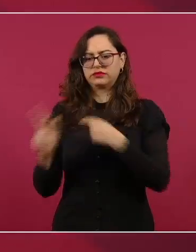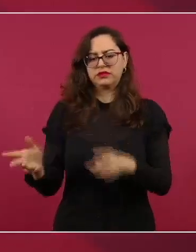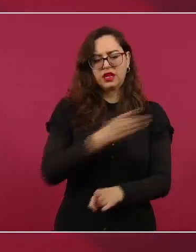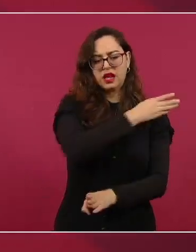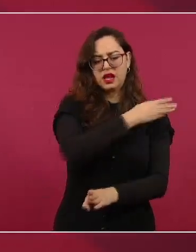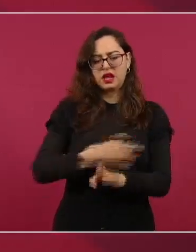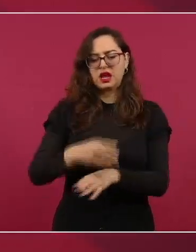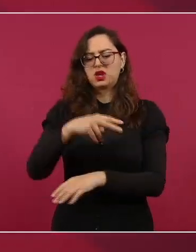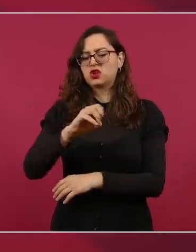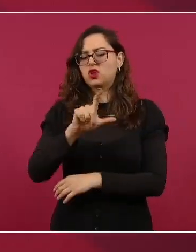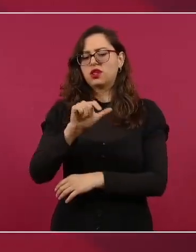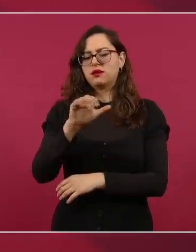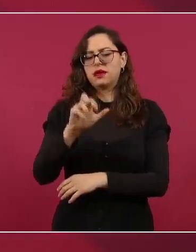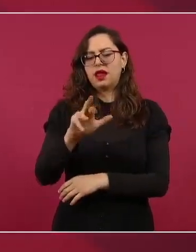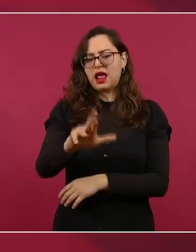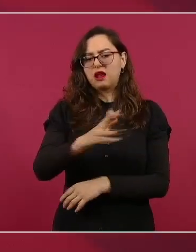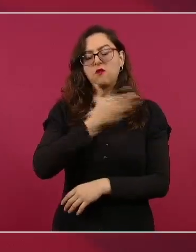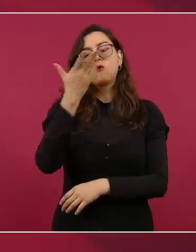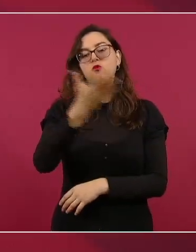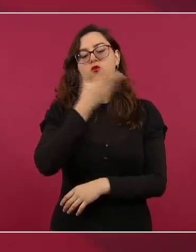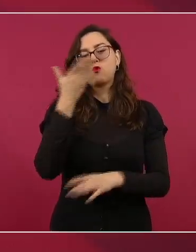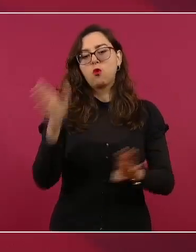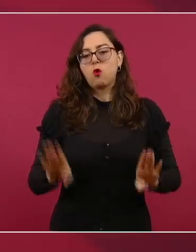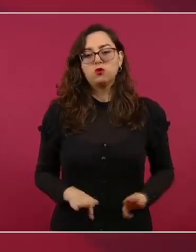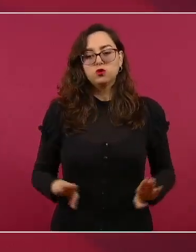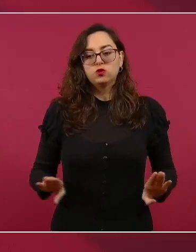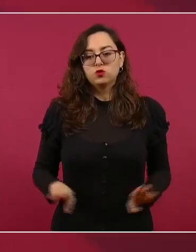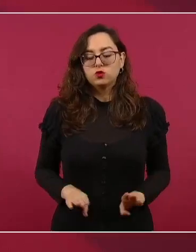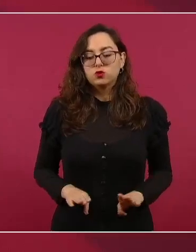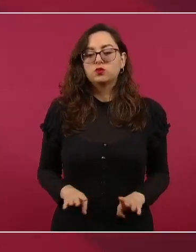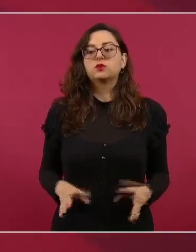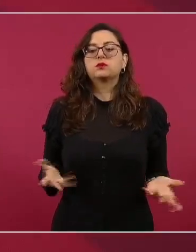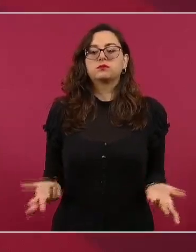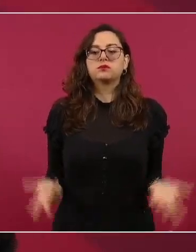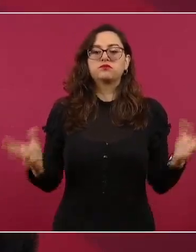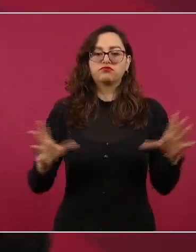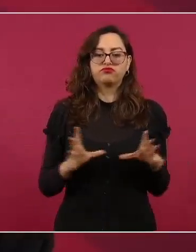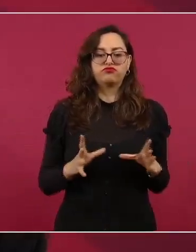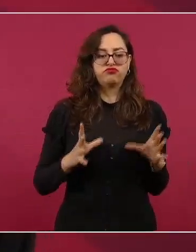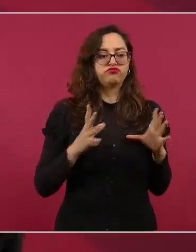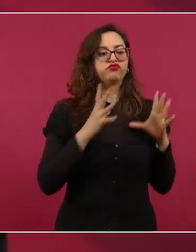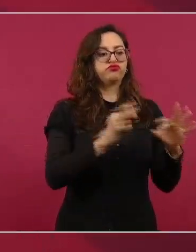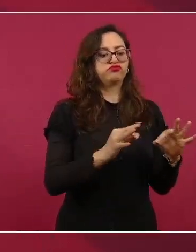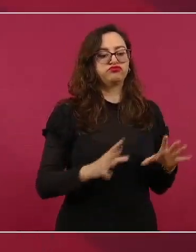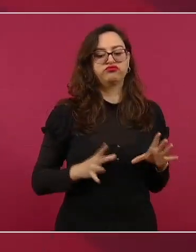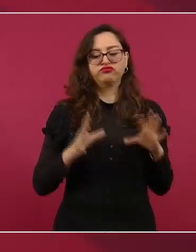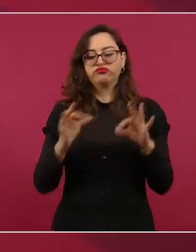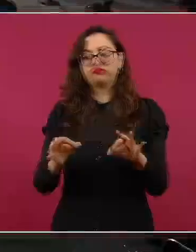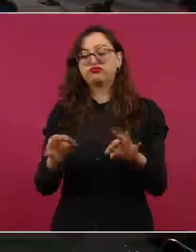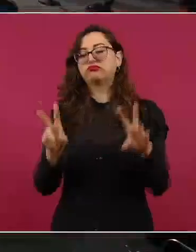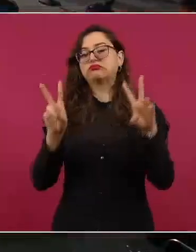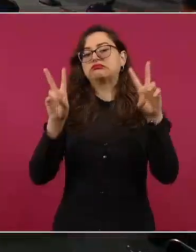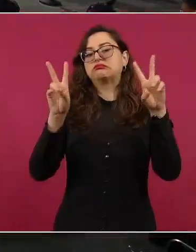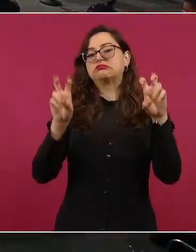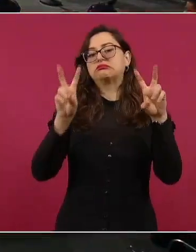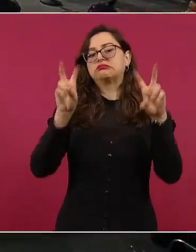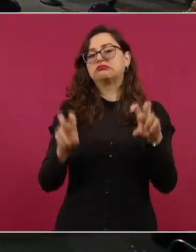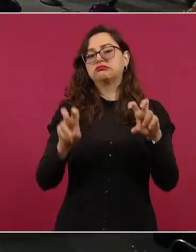periodo neoliberal se fueron creando organismos supuestamente